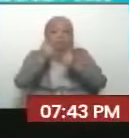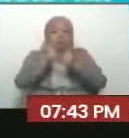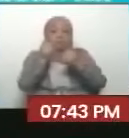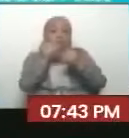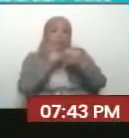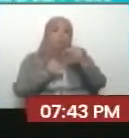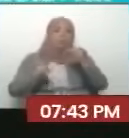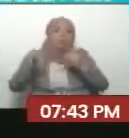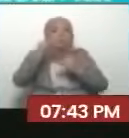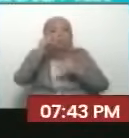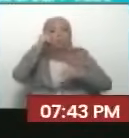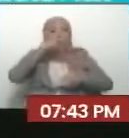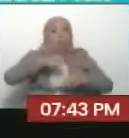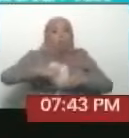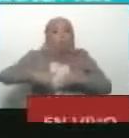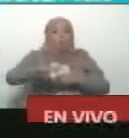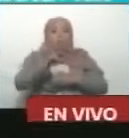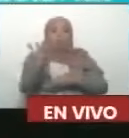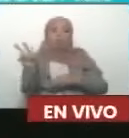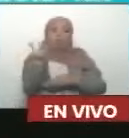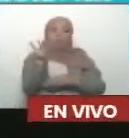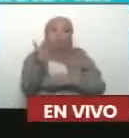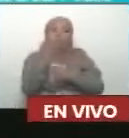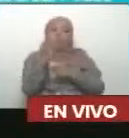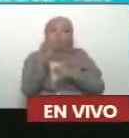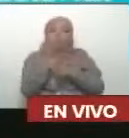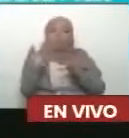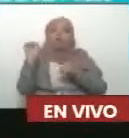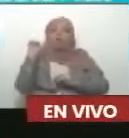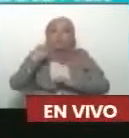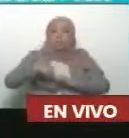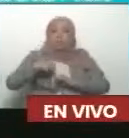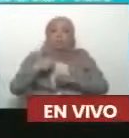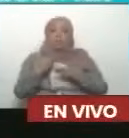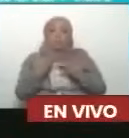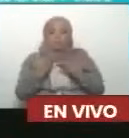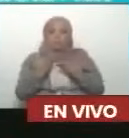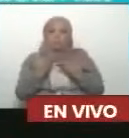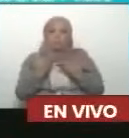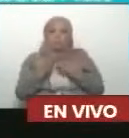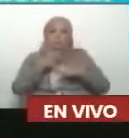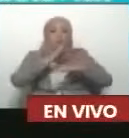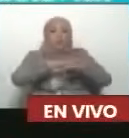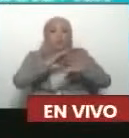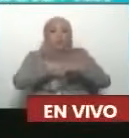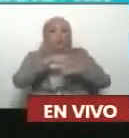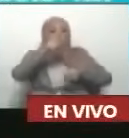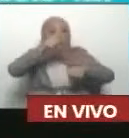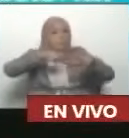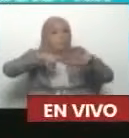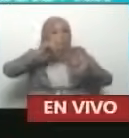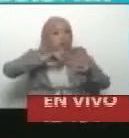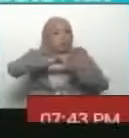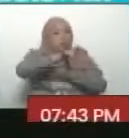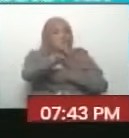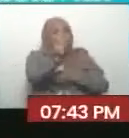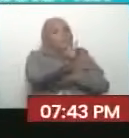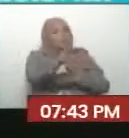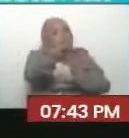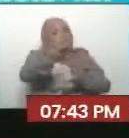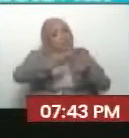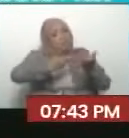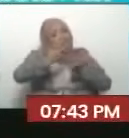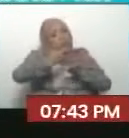prevalecen a todos los venezolanos, porque sí, y pidieron invasión de Venezuela,